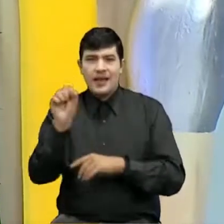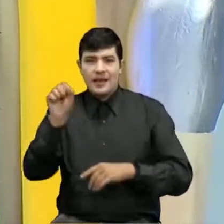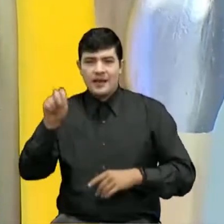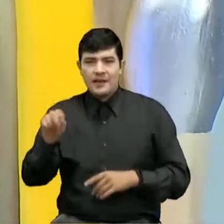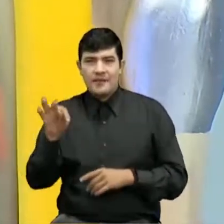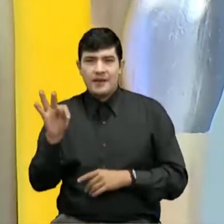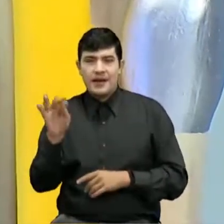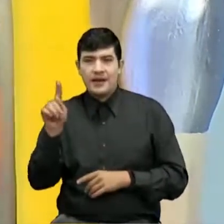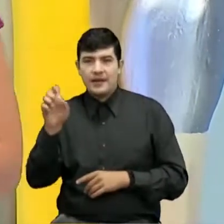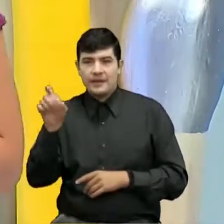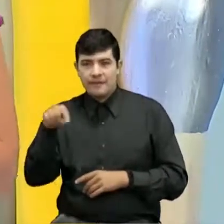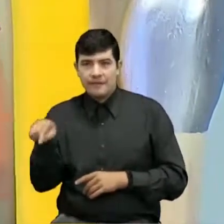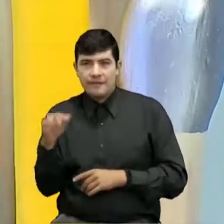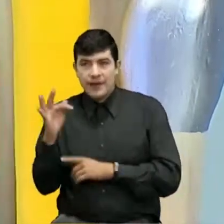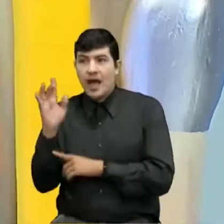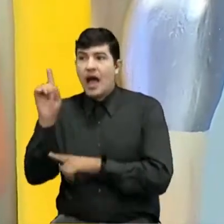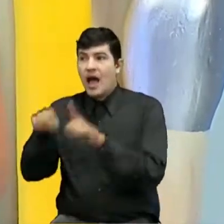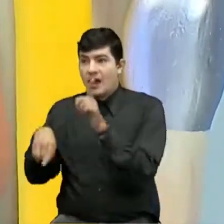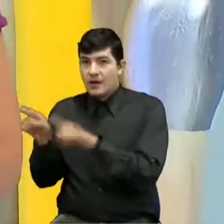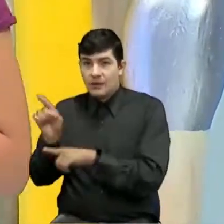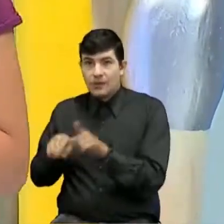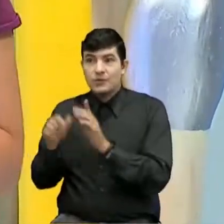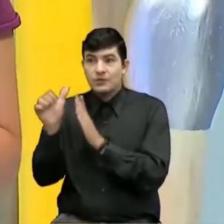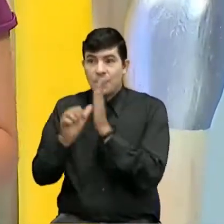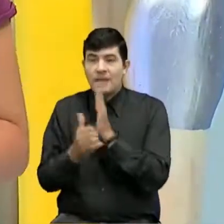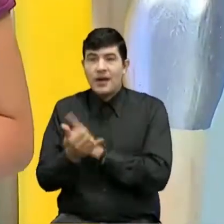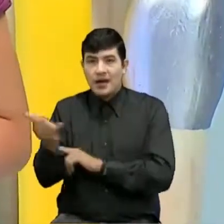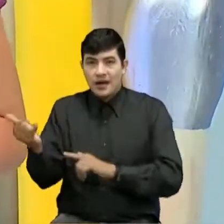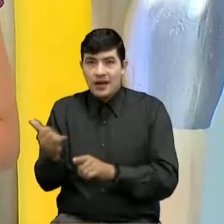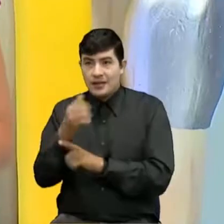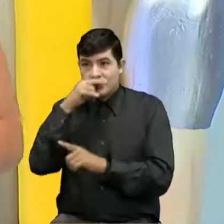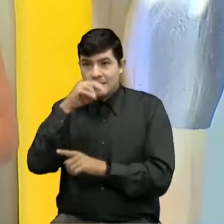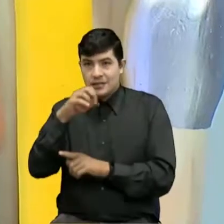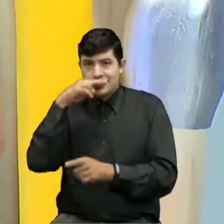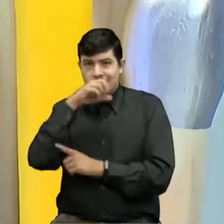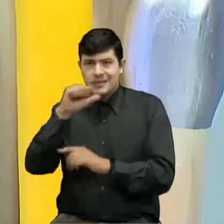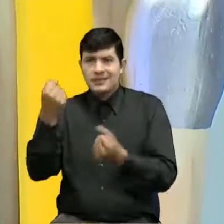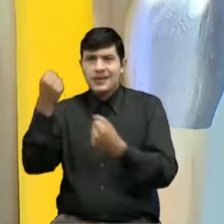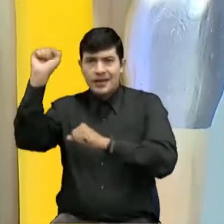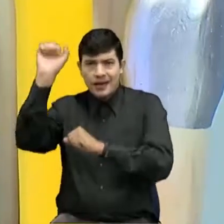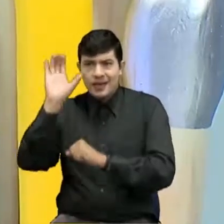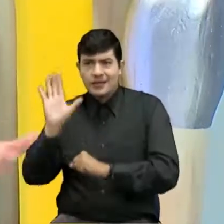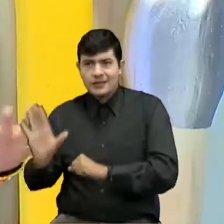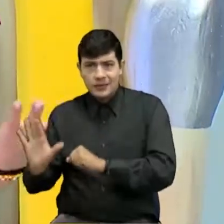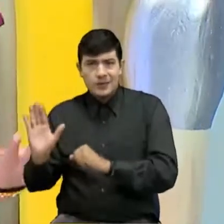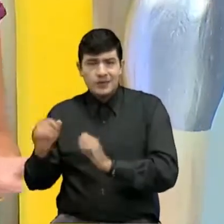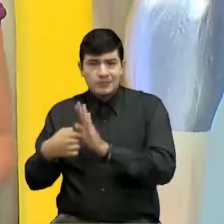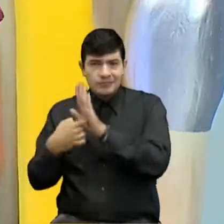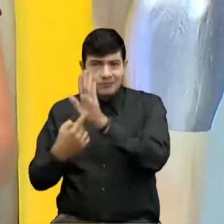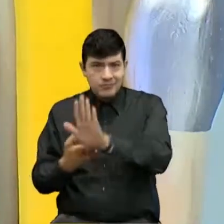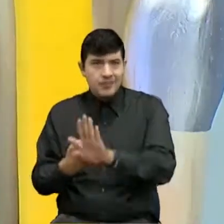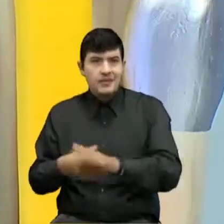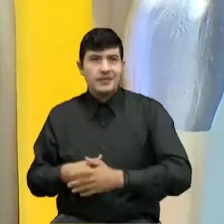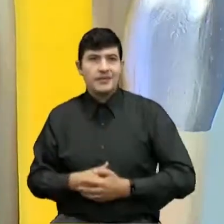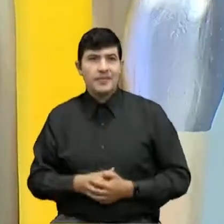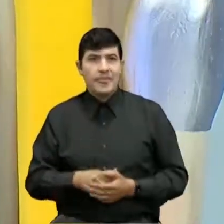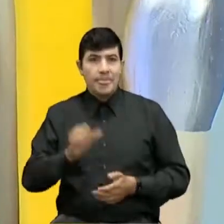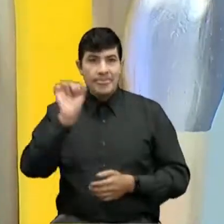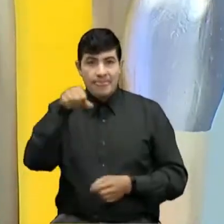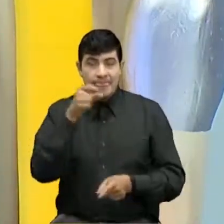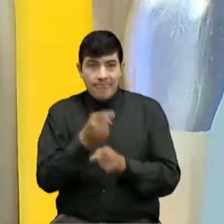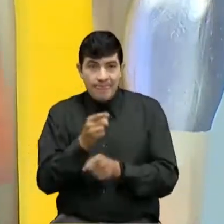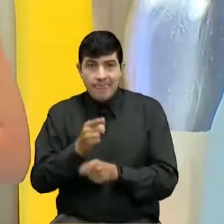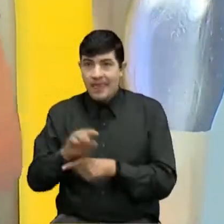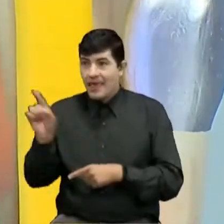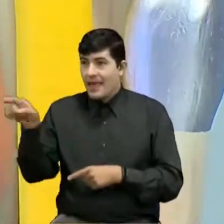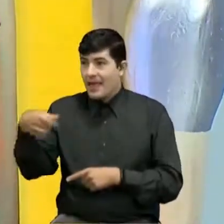en estos programas hay unos niños que ganan premio por estar muy atentos a las historias que mostramos en cada programa. Gaby fue una